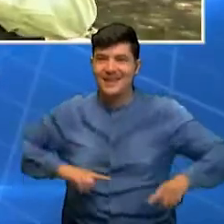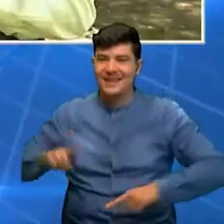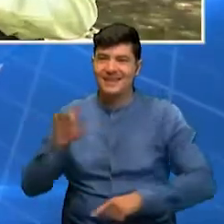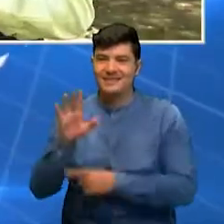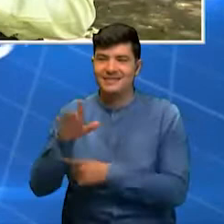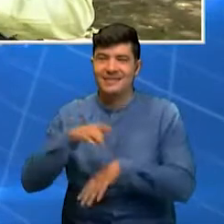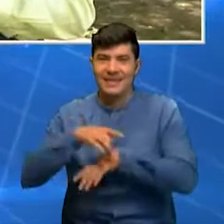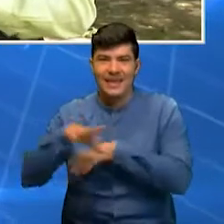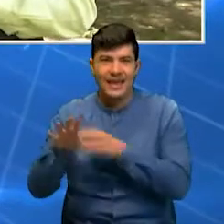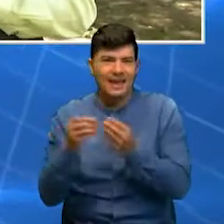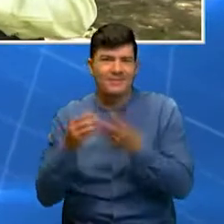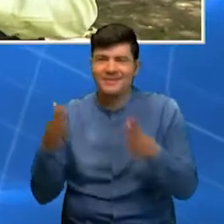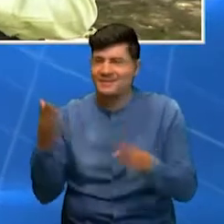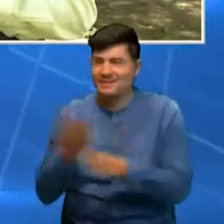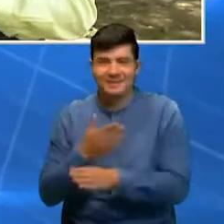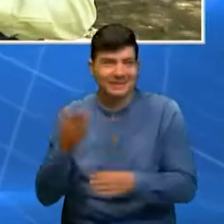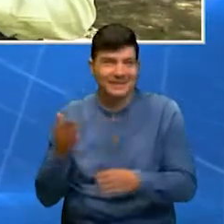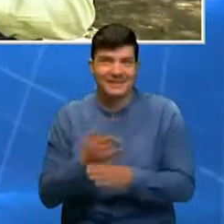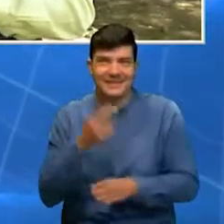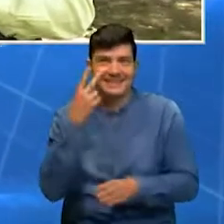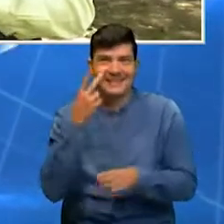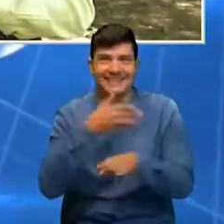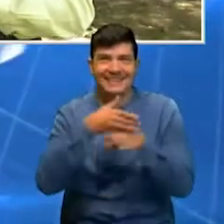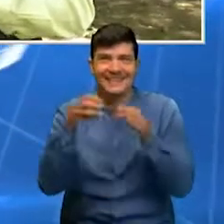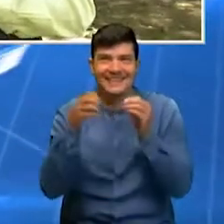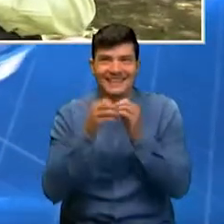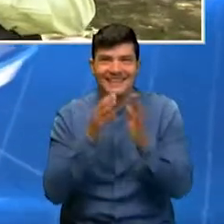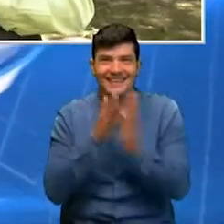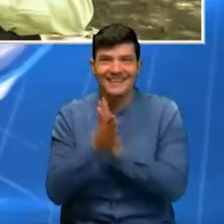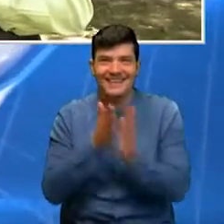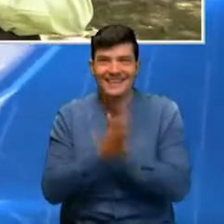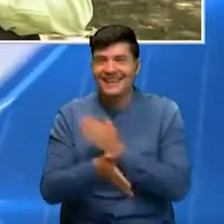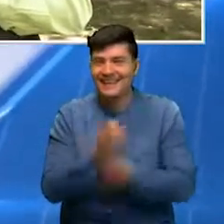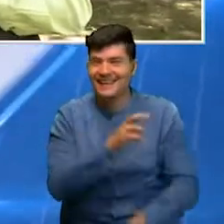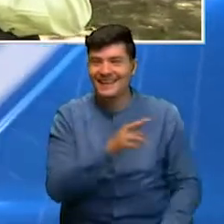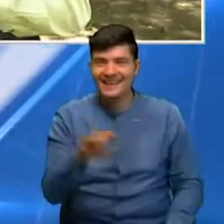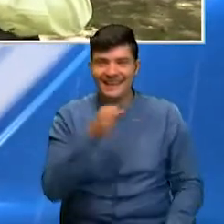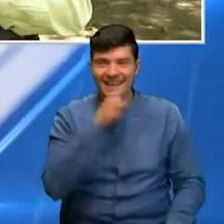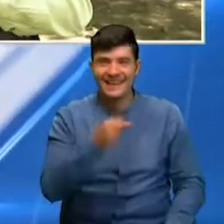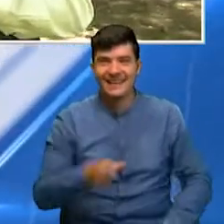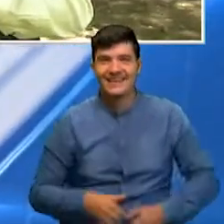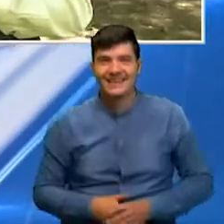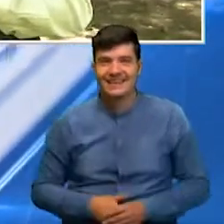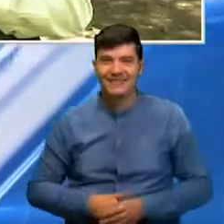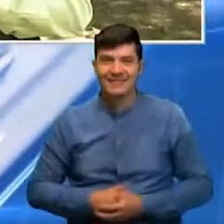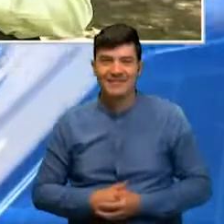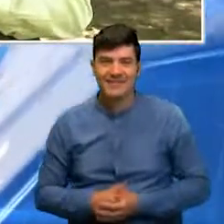es chicharrones información originada a esta hora continua en este des compañeros en estudio